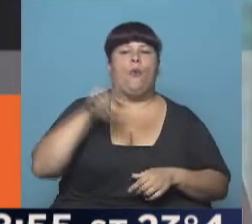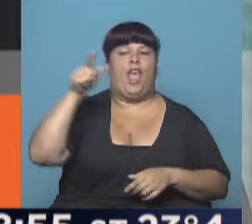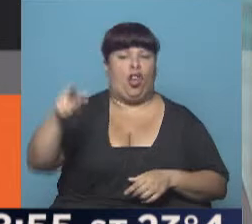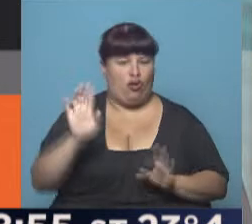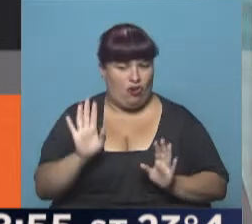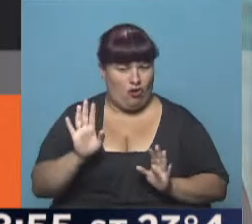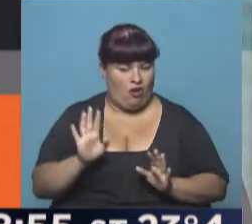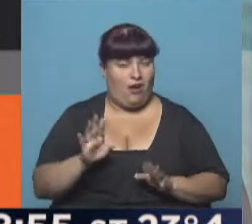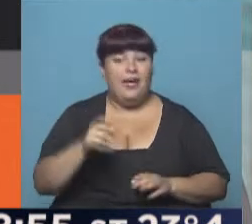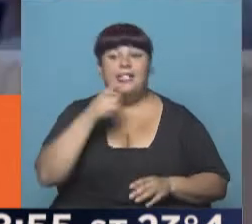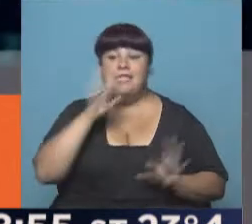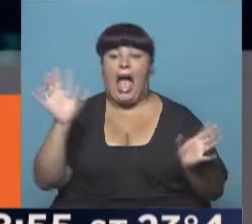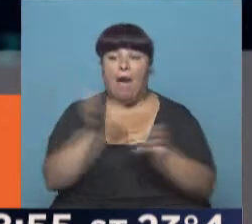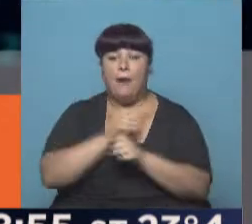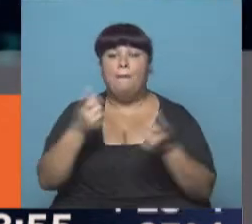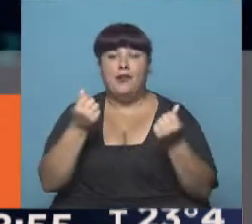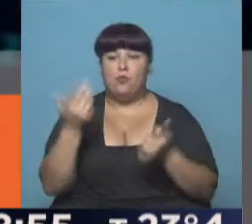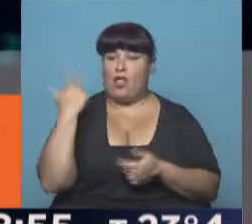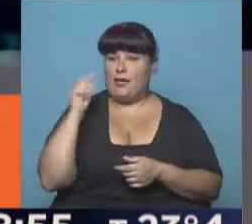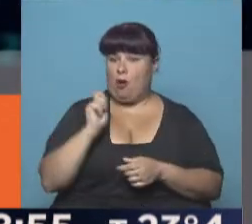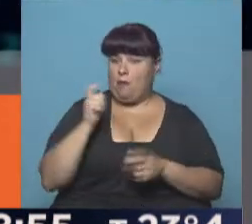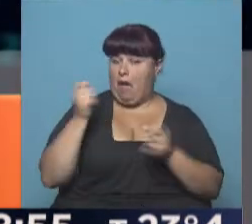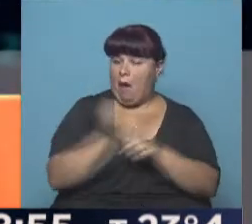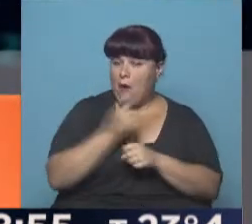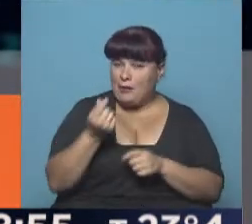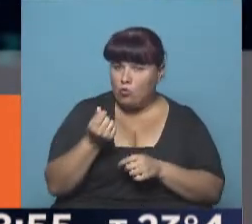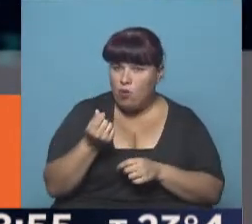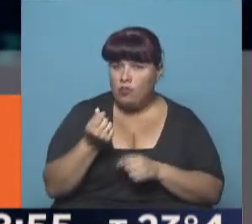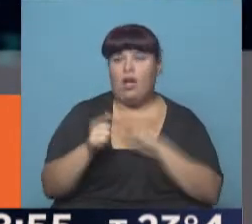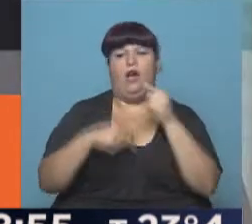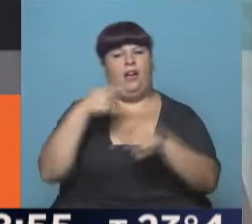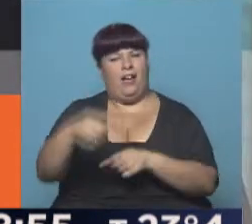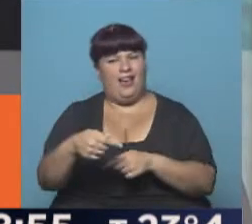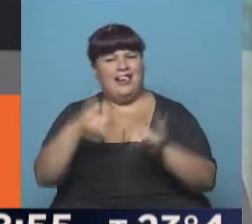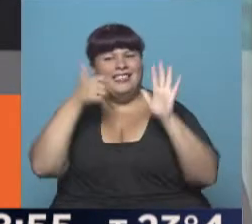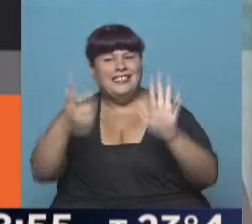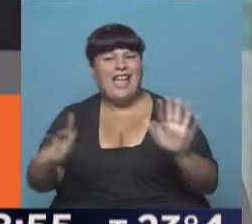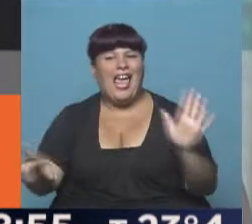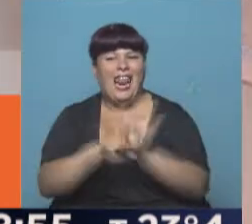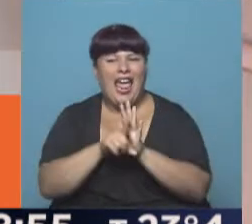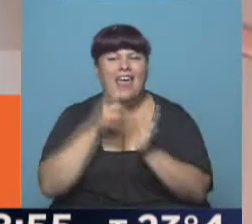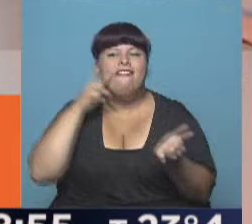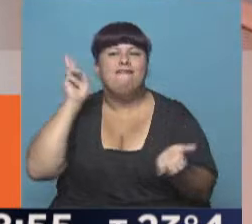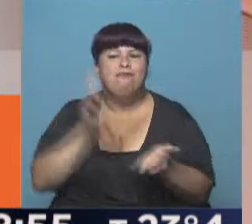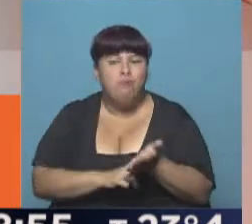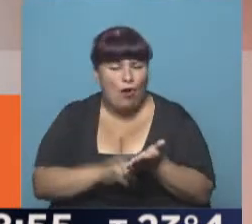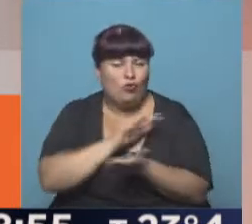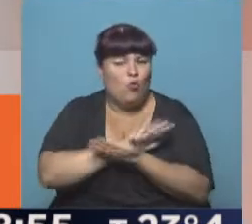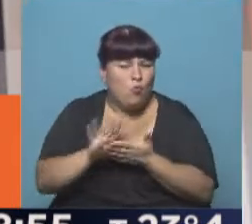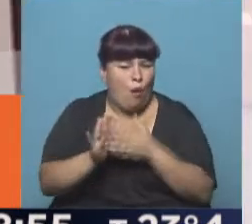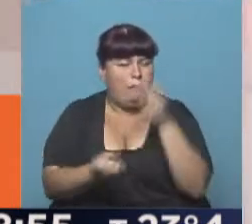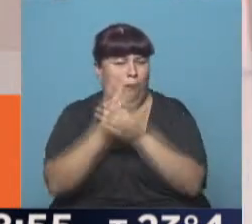gobierna. Se había aprobado el presupuesto hacía pocos meses, y ahí se estaban haciendo 6 leyes tributarias